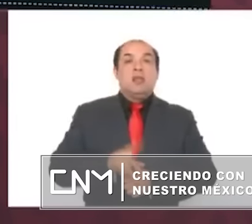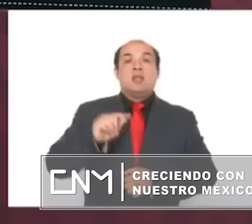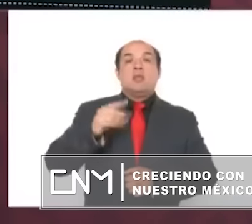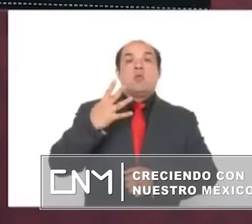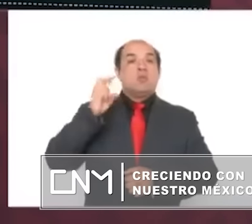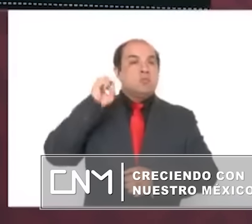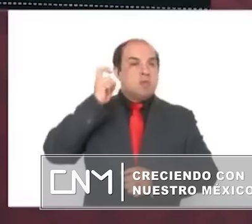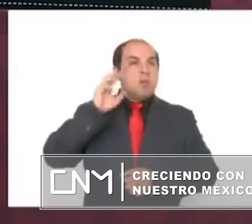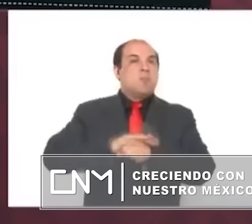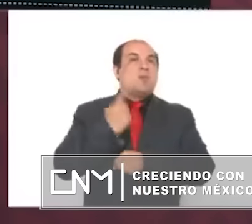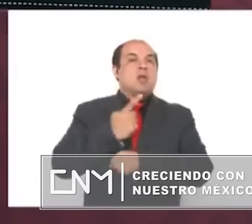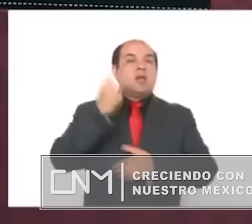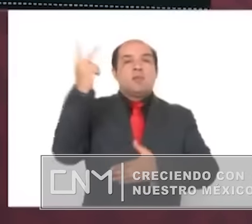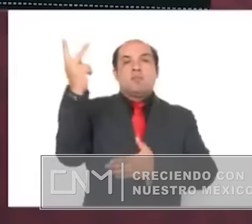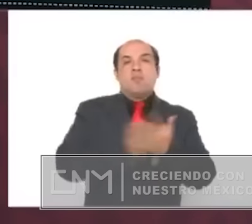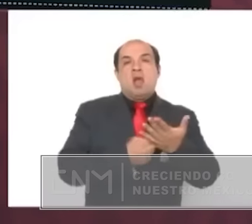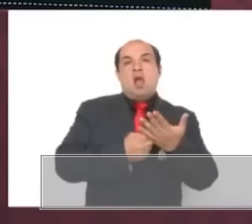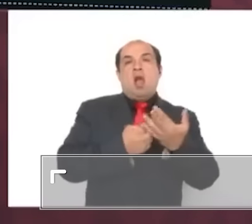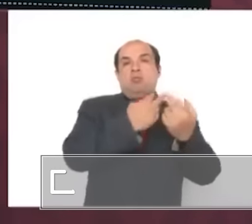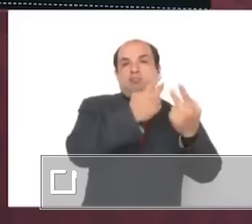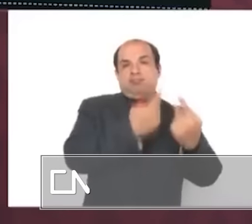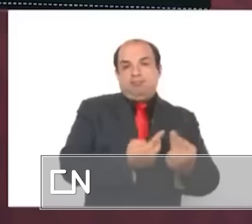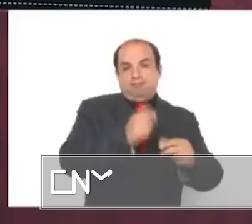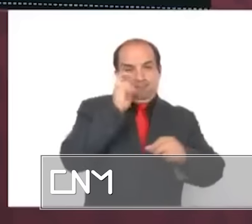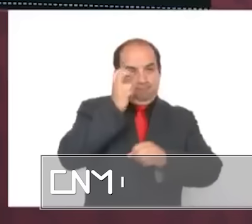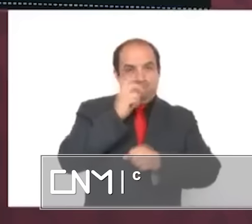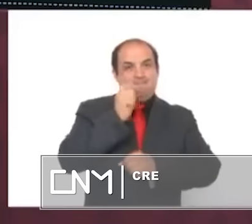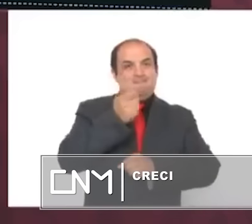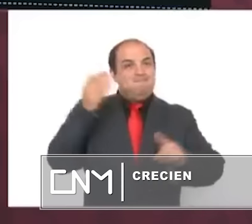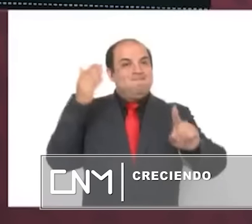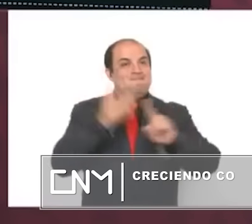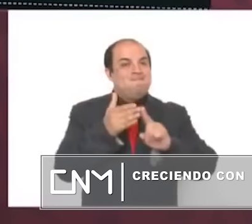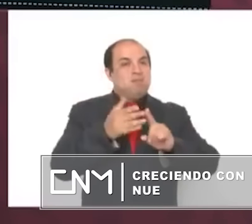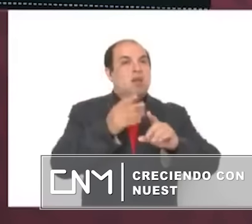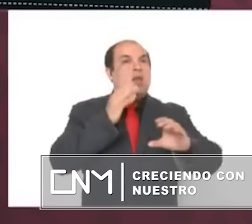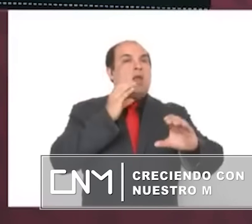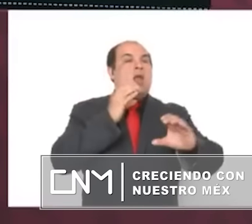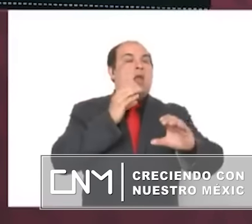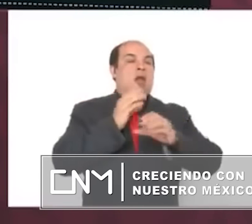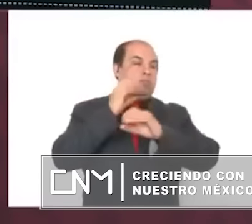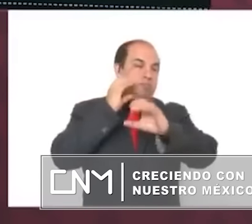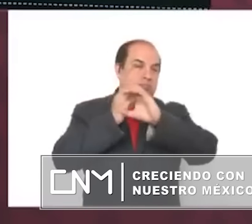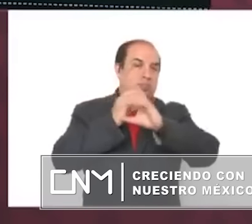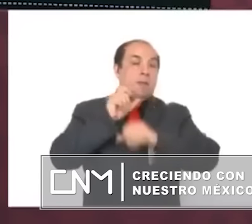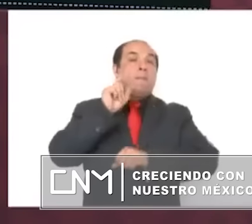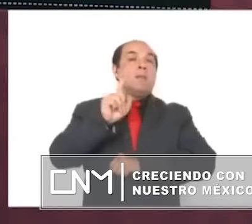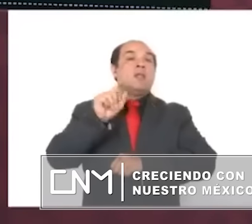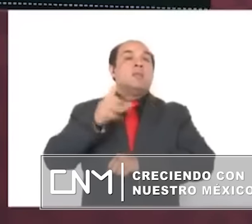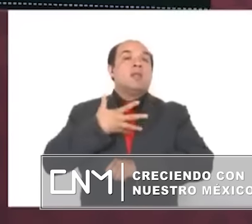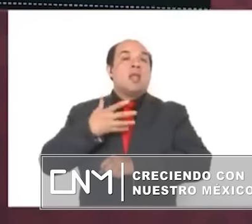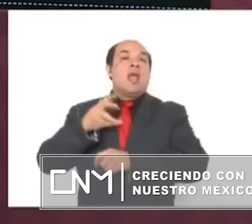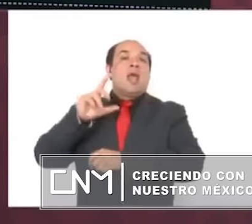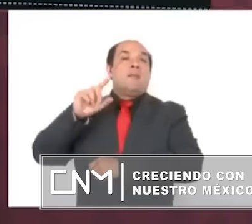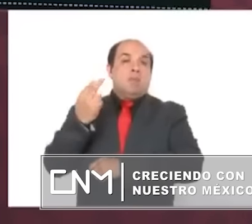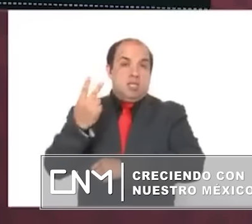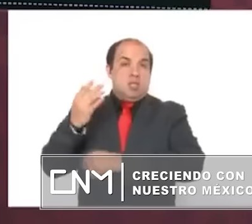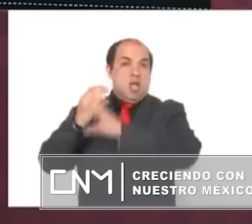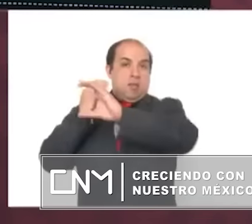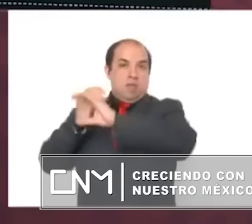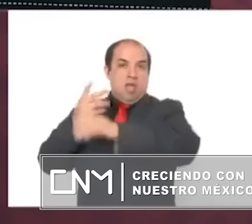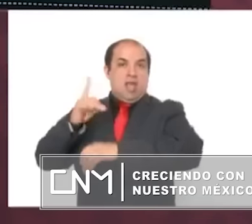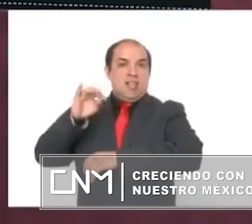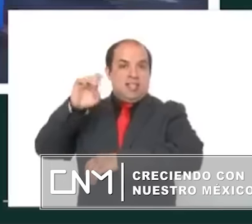microbuses porque el programa de chatarrización es sobre microbuses. Sin embargo, hay alrededor de 25 autobuses de diésel que también serán sustituidos, aunque no serán